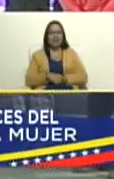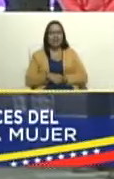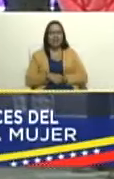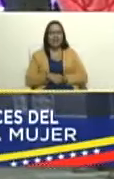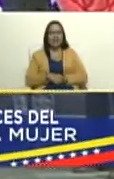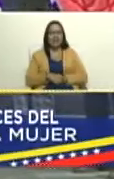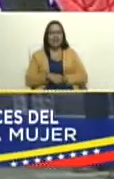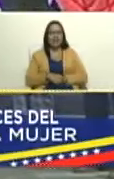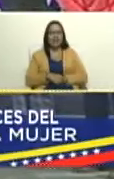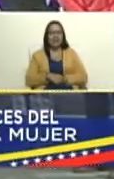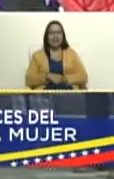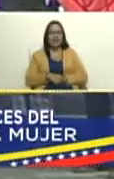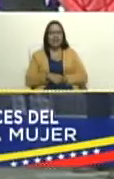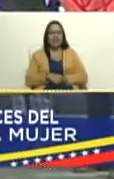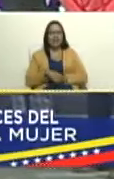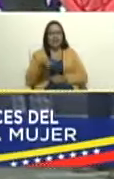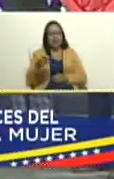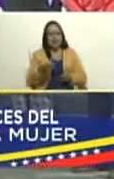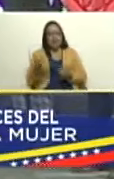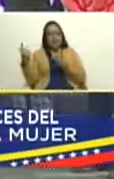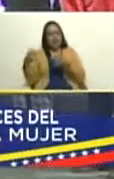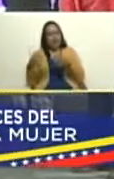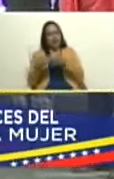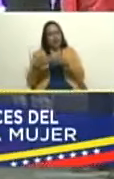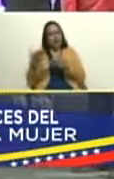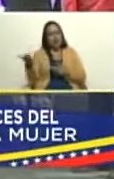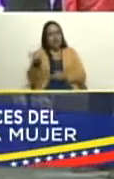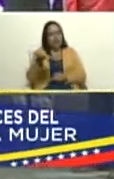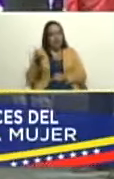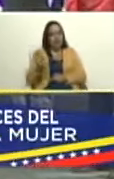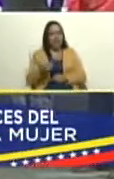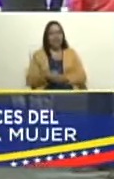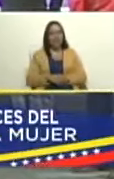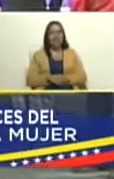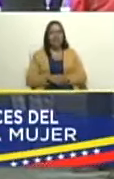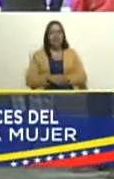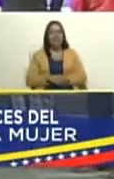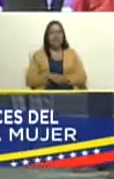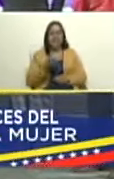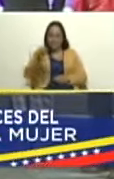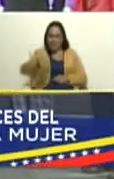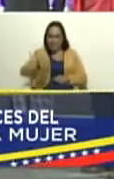Bueno. Se los voy a mandar para las reuniones de ustedes. ¿Ah? ¿Sí?